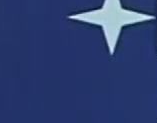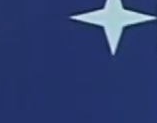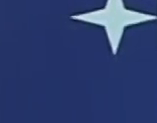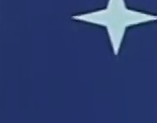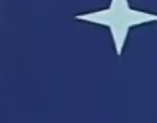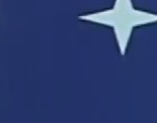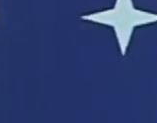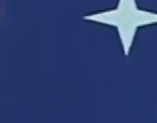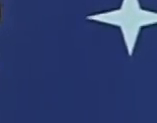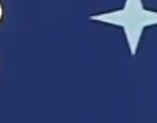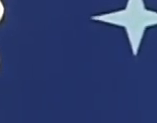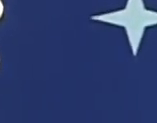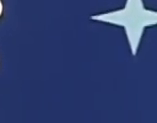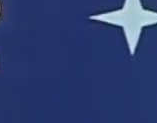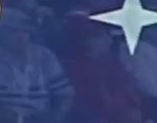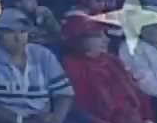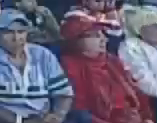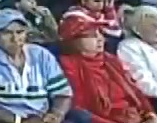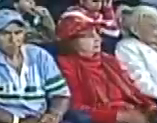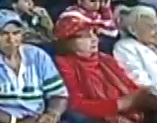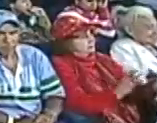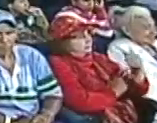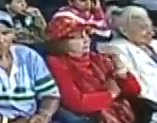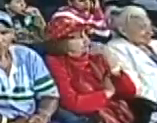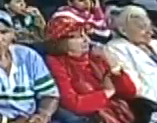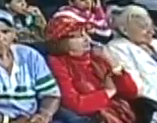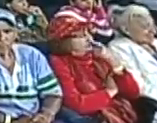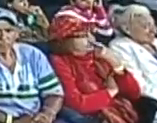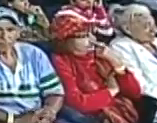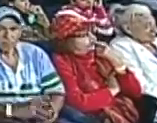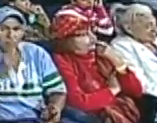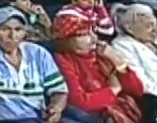Cada uno debe pensar muy bien en el destino de nuestro país.